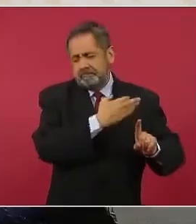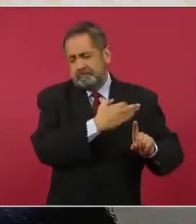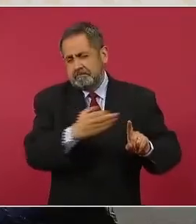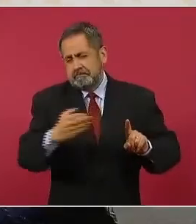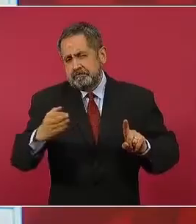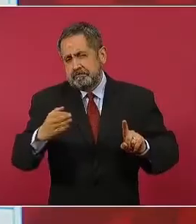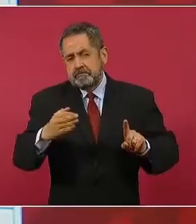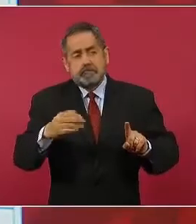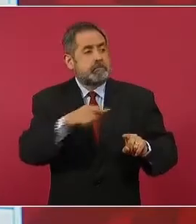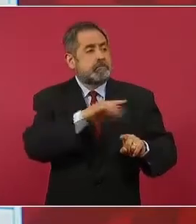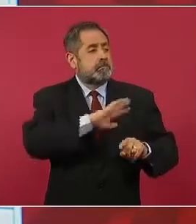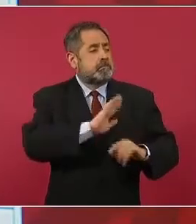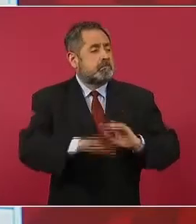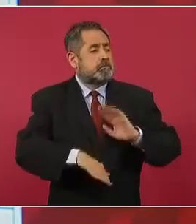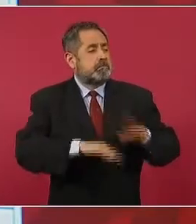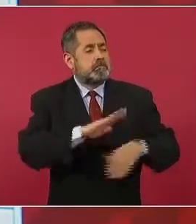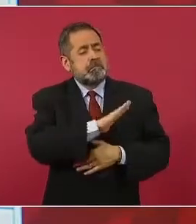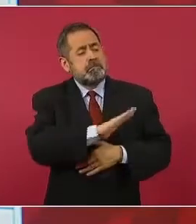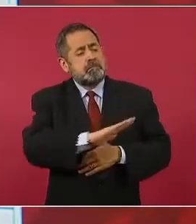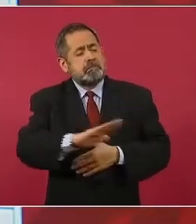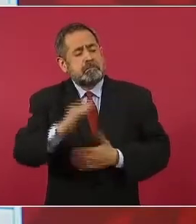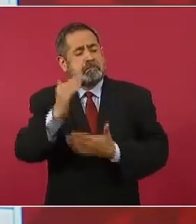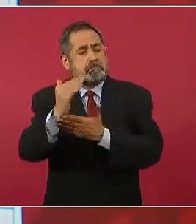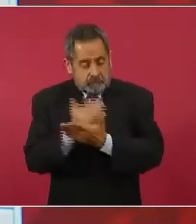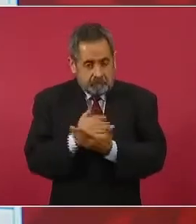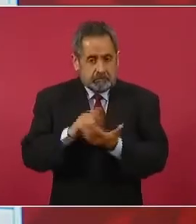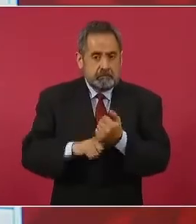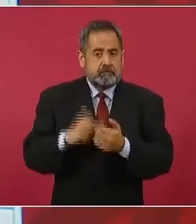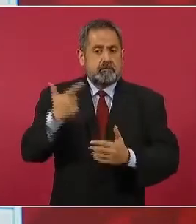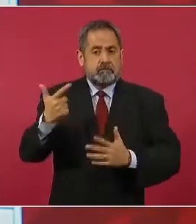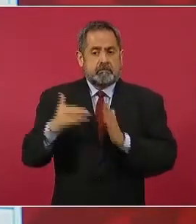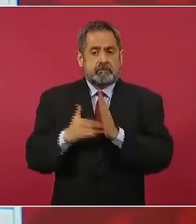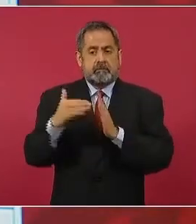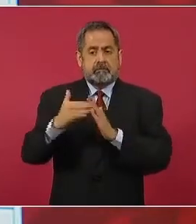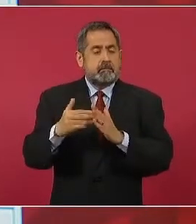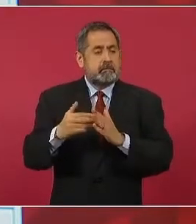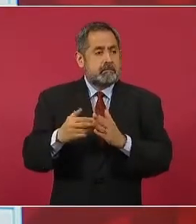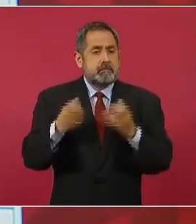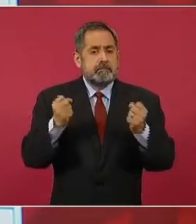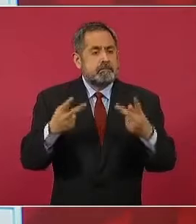que hablan siempre de civilización, pero imagínense,